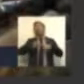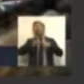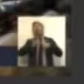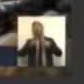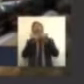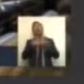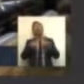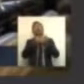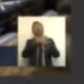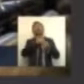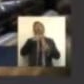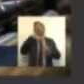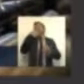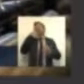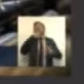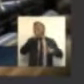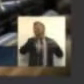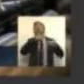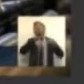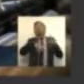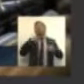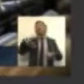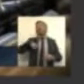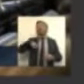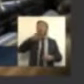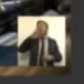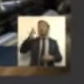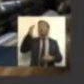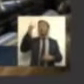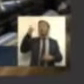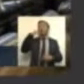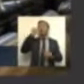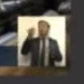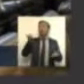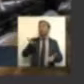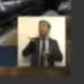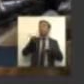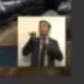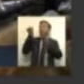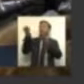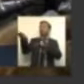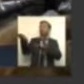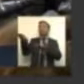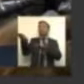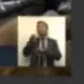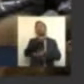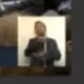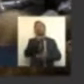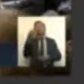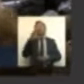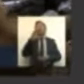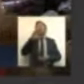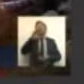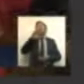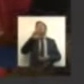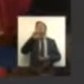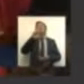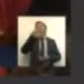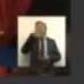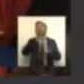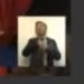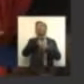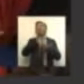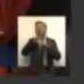hay fideicomisos con malos manejos, efectivamente, inundados de corrupción. ¿Por qué no se investigó primero cuáles de